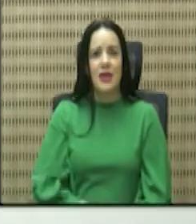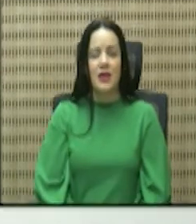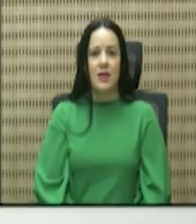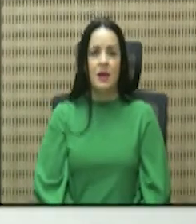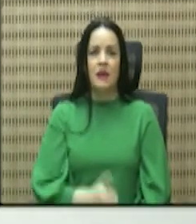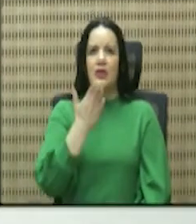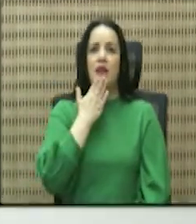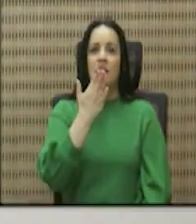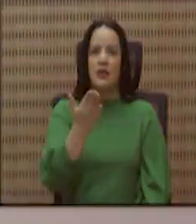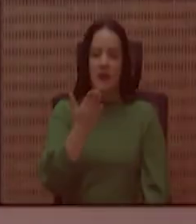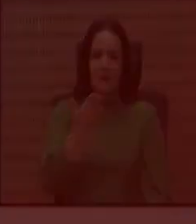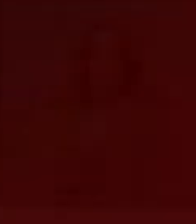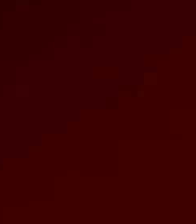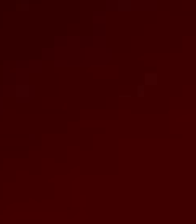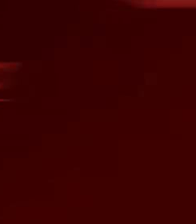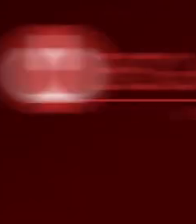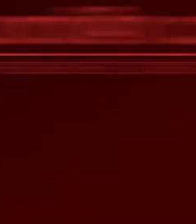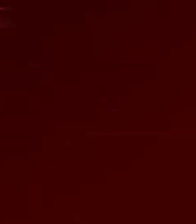gracias presidente